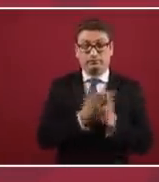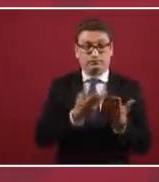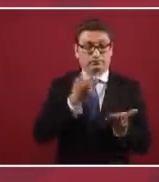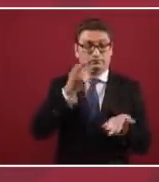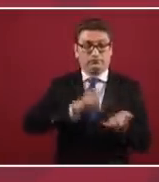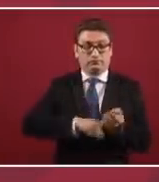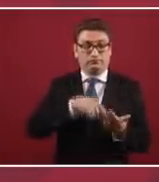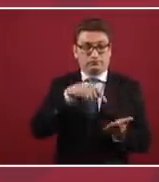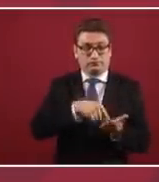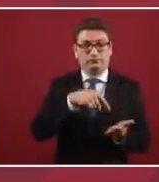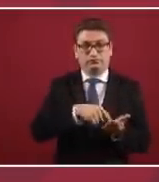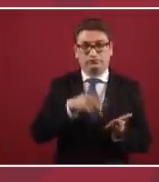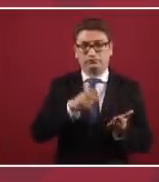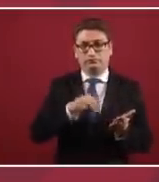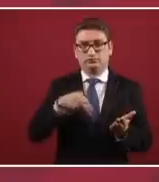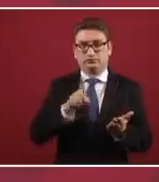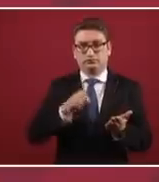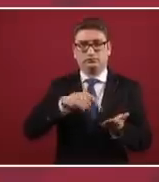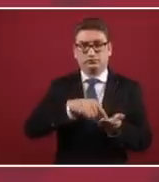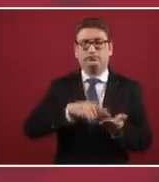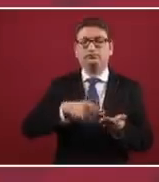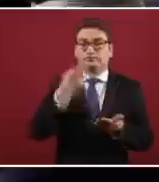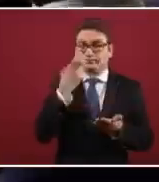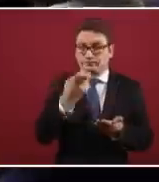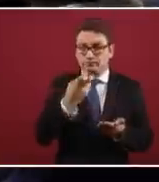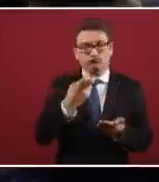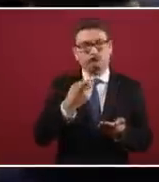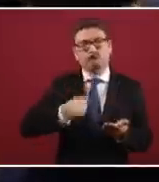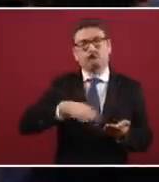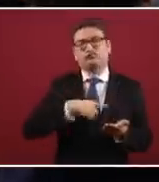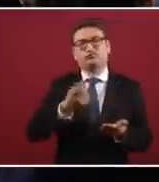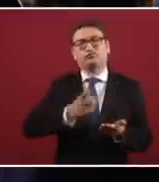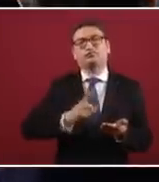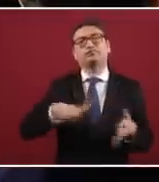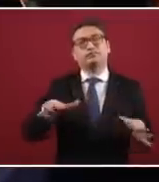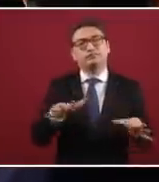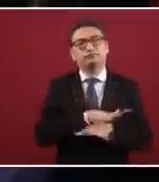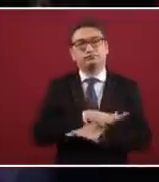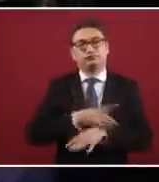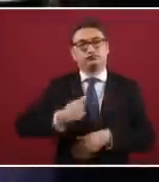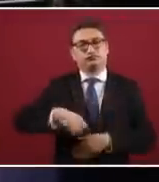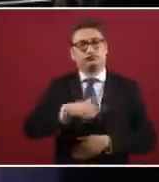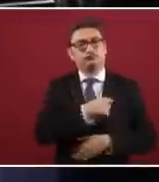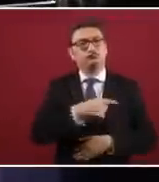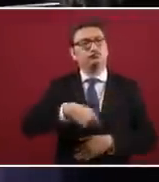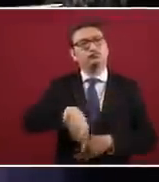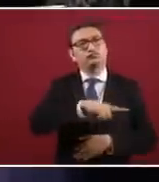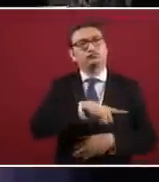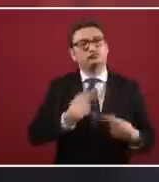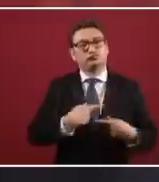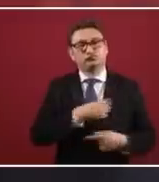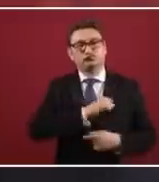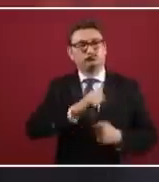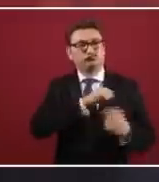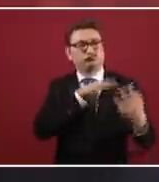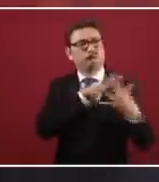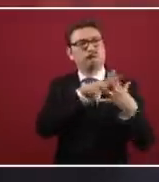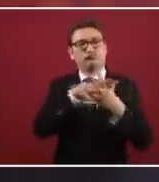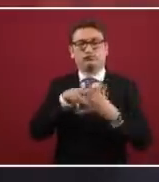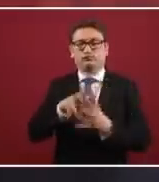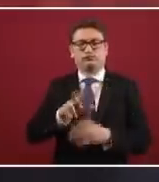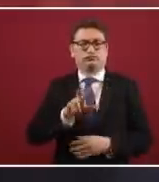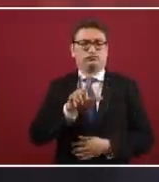un cambio en esa política. Nosotros no queremos la guerra, no declaramos la guerra.